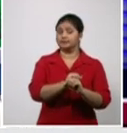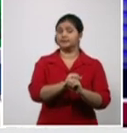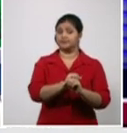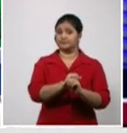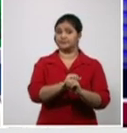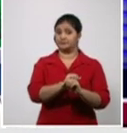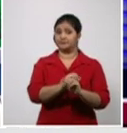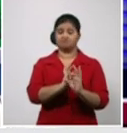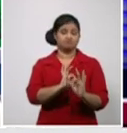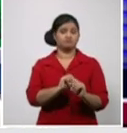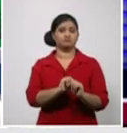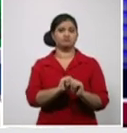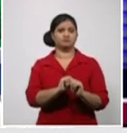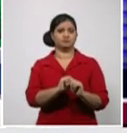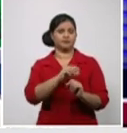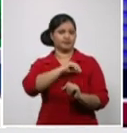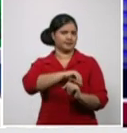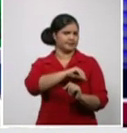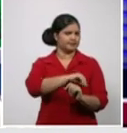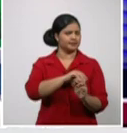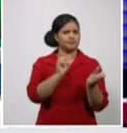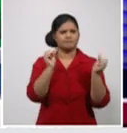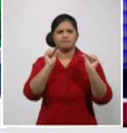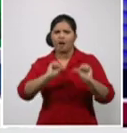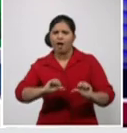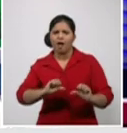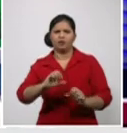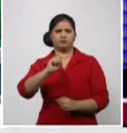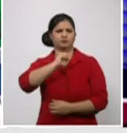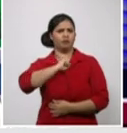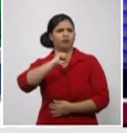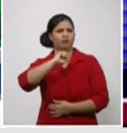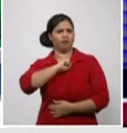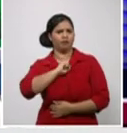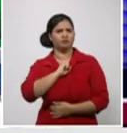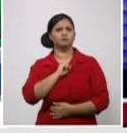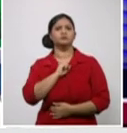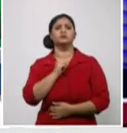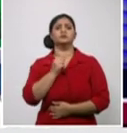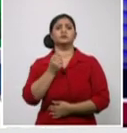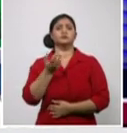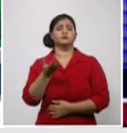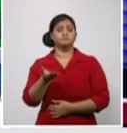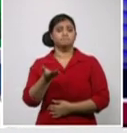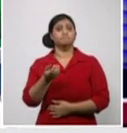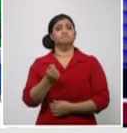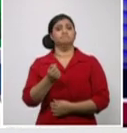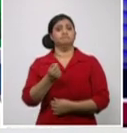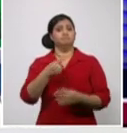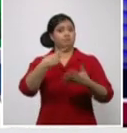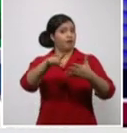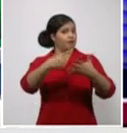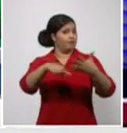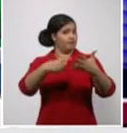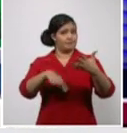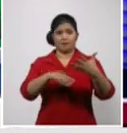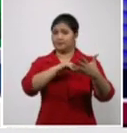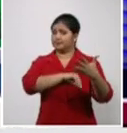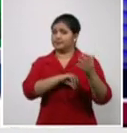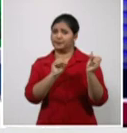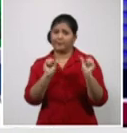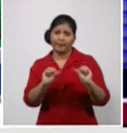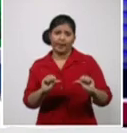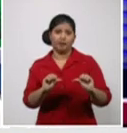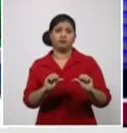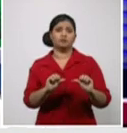un grupo de síntomas dado por tos seca, falta de aire. Se hizo el PCR, resultó